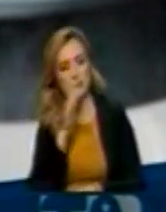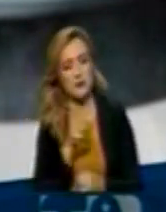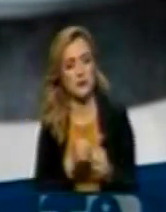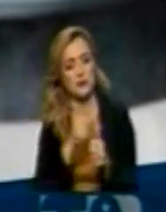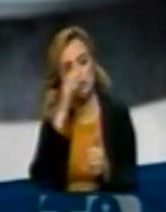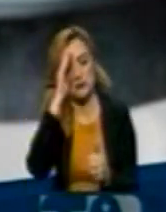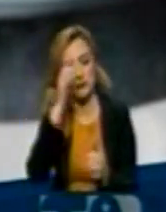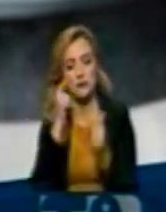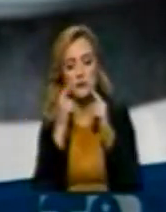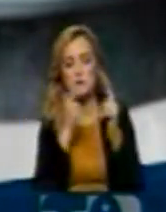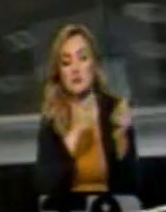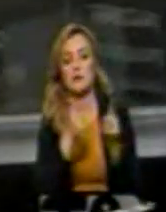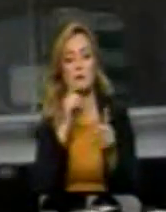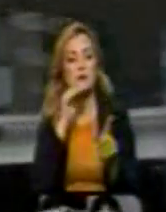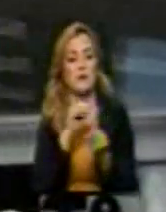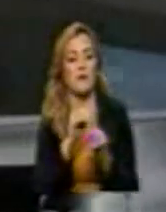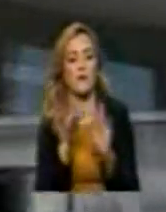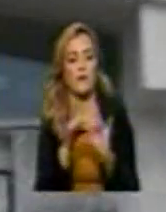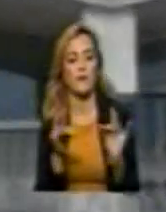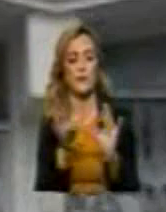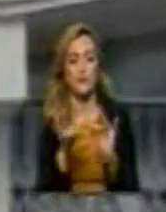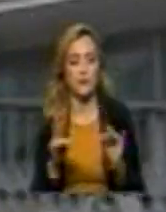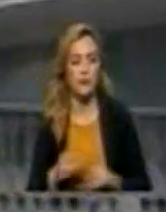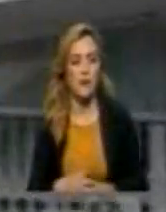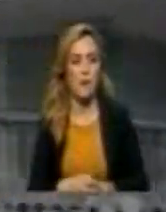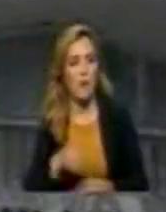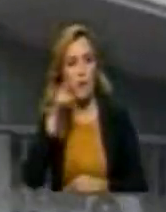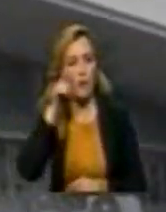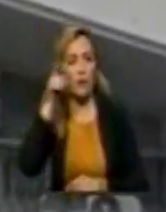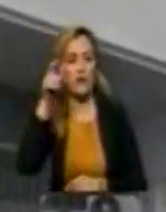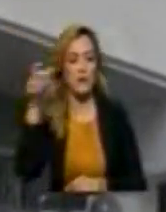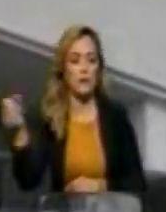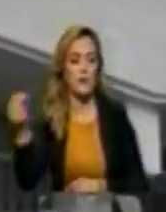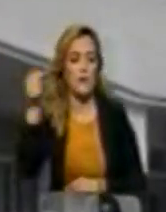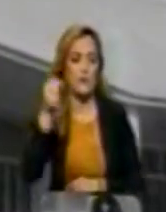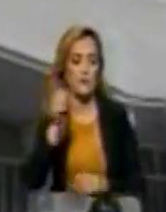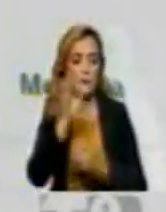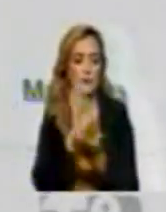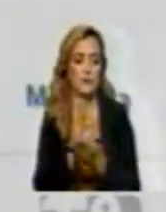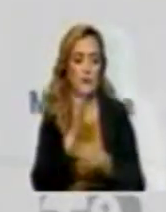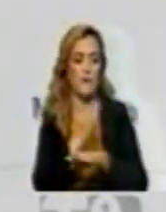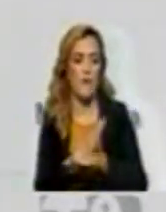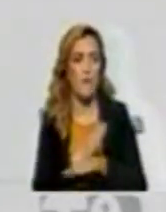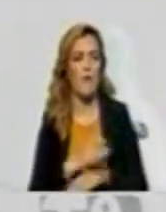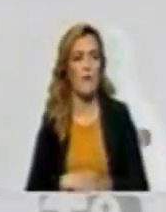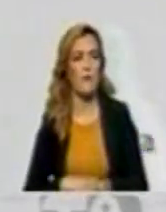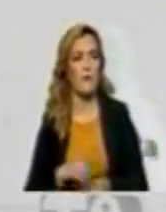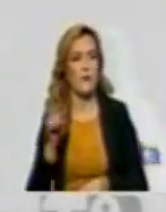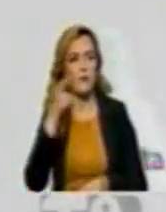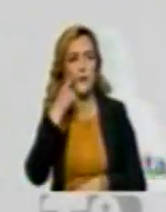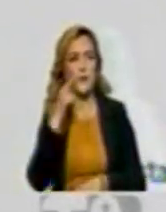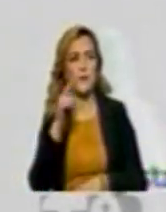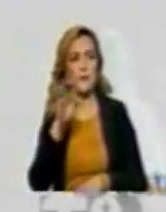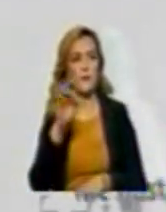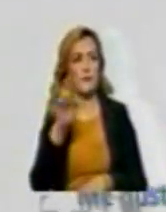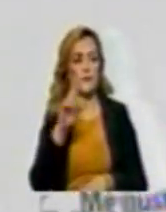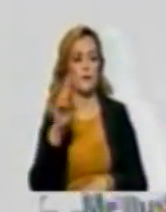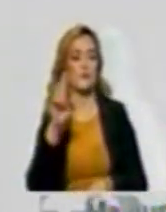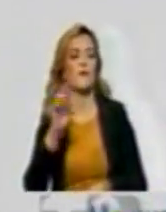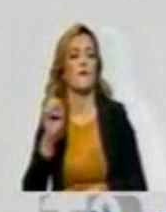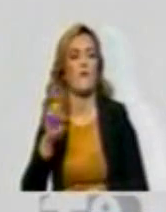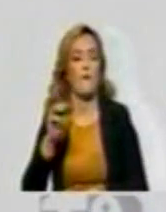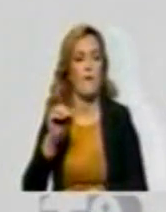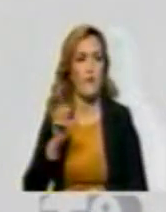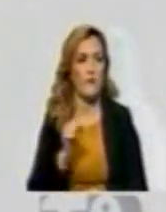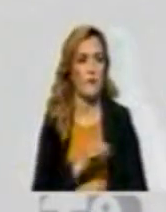de texto. Para reforzar el argumento, se conoce que Fiscalía contará con el testimonio anticipado de Germán Terreros, director técnico de apoyo